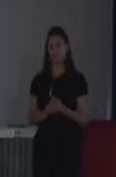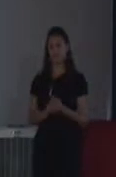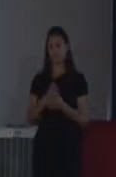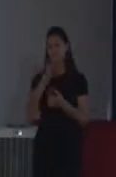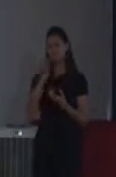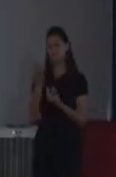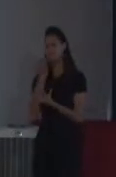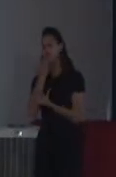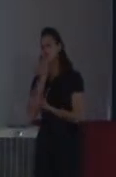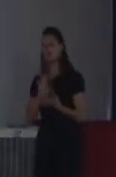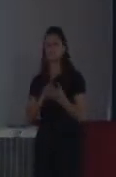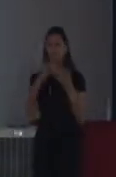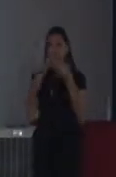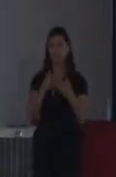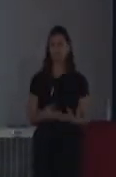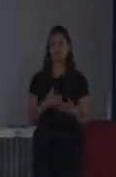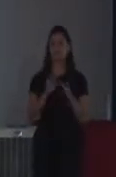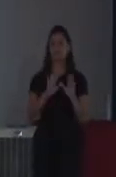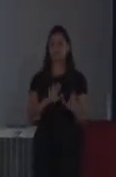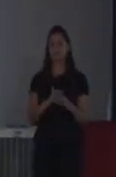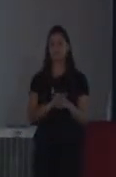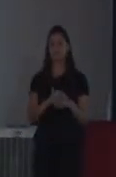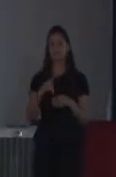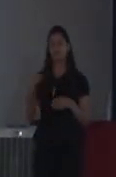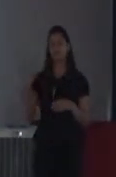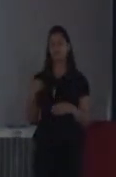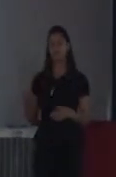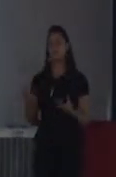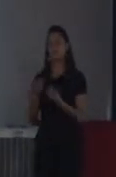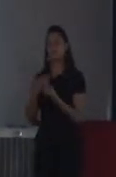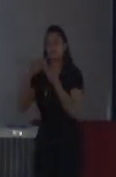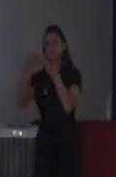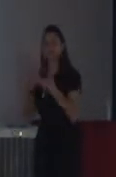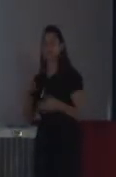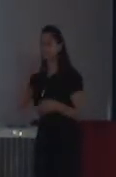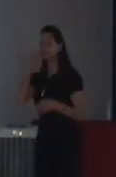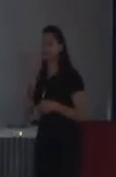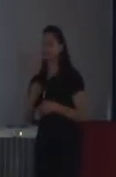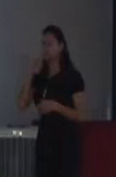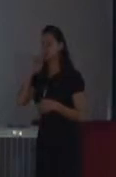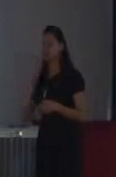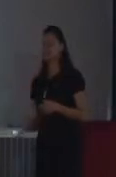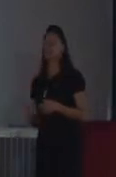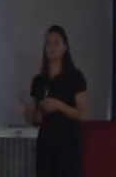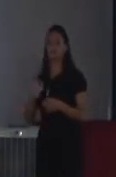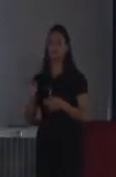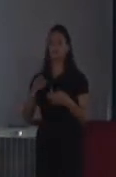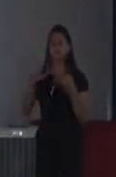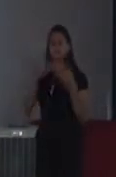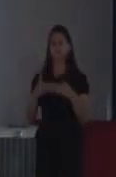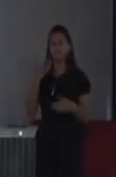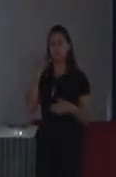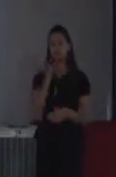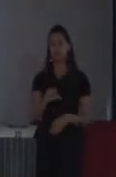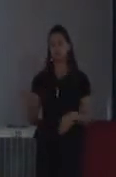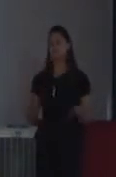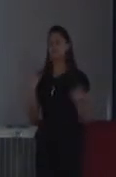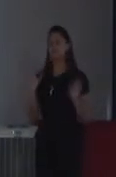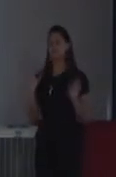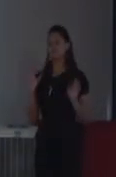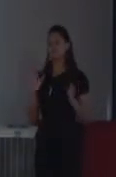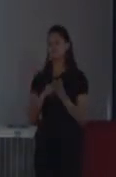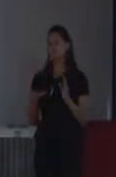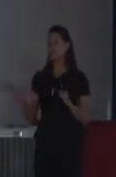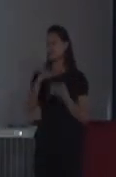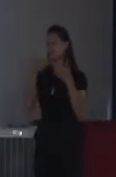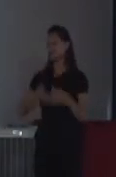con discapacidad indígena, la población con discapacidad adolescente, la discapacidad, digamos, en niños y niñas, la discapacidad en mujeres, etcétera,